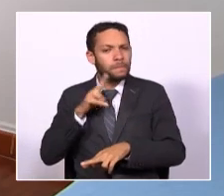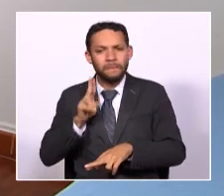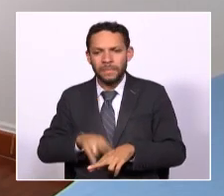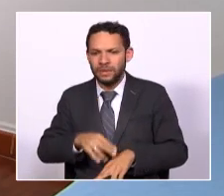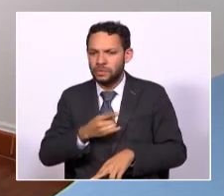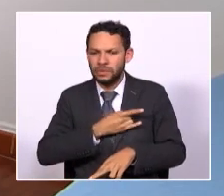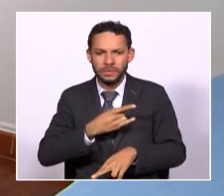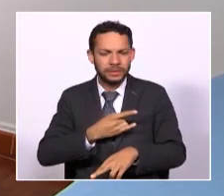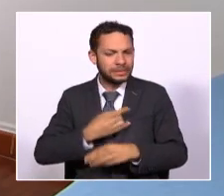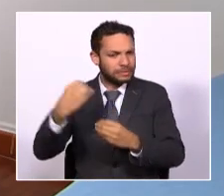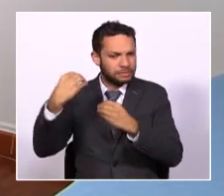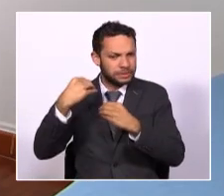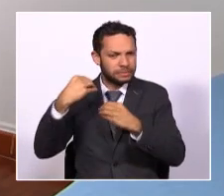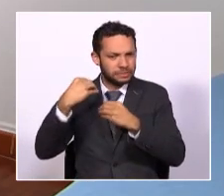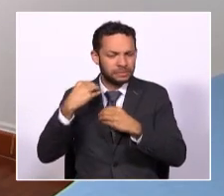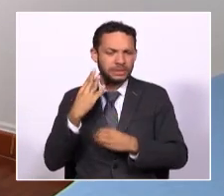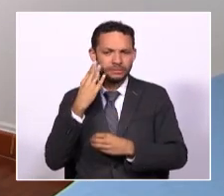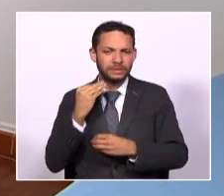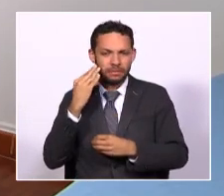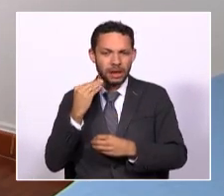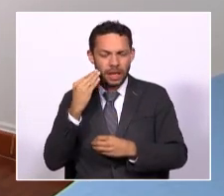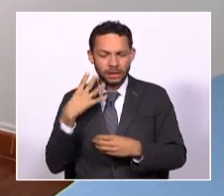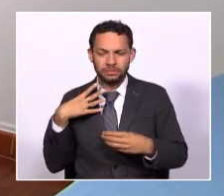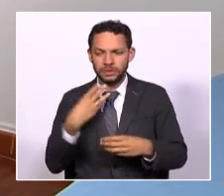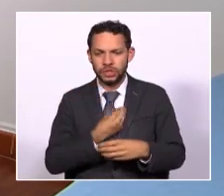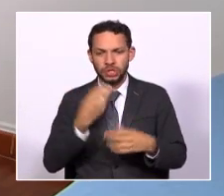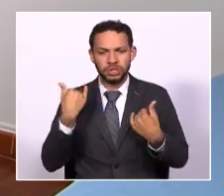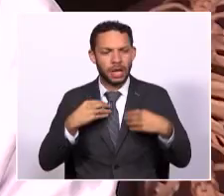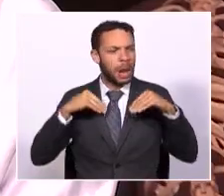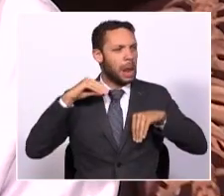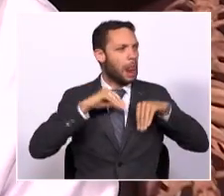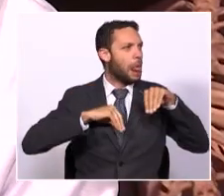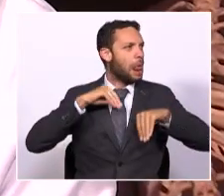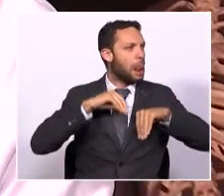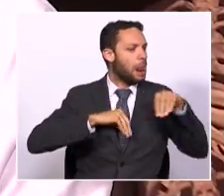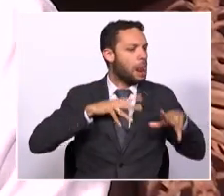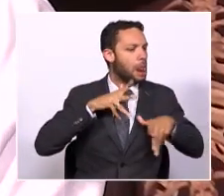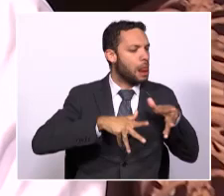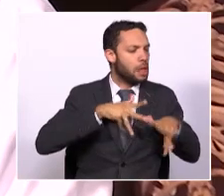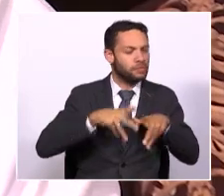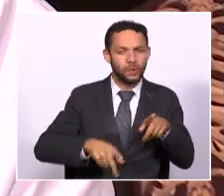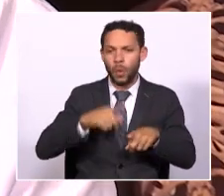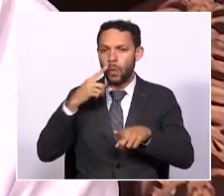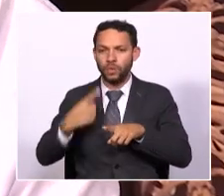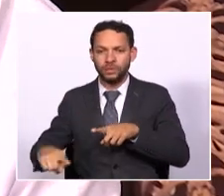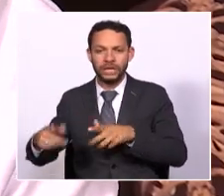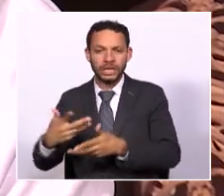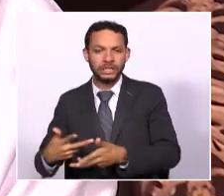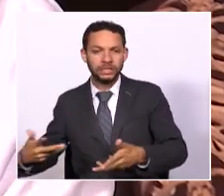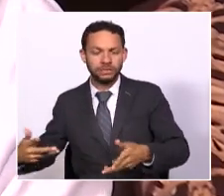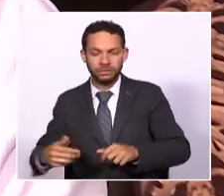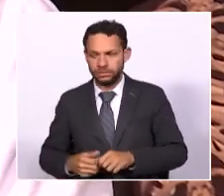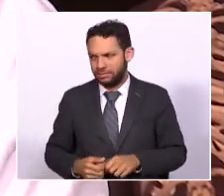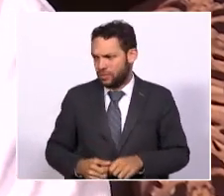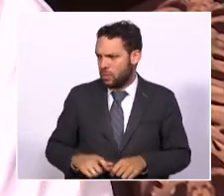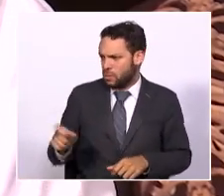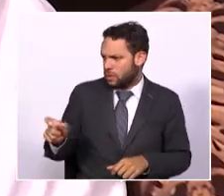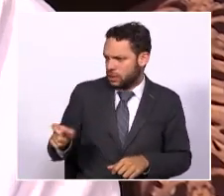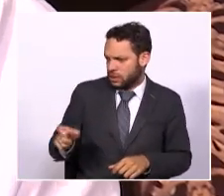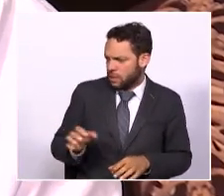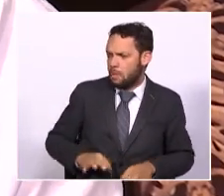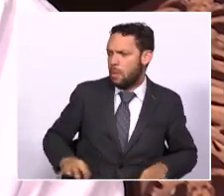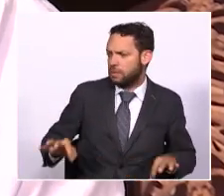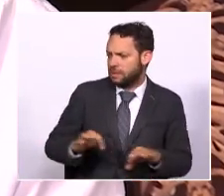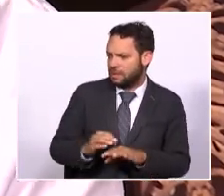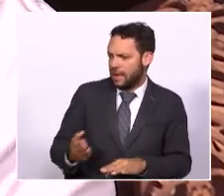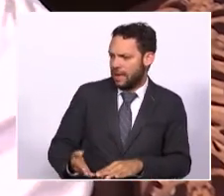ortodoxa, porque es que hay personas que dicen, como yo hago terapia neural, soy médico alternativo. No sabe qué es la terapia neural. La terapia neural tampoco